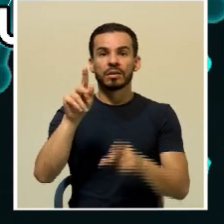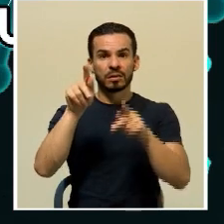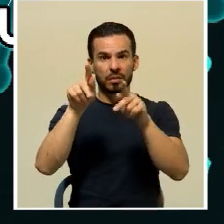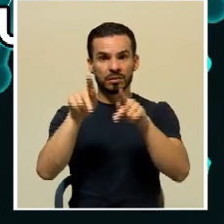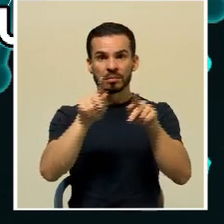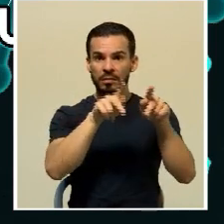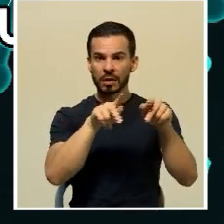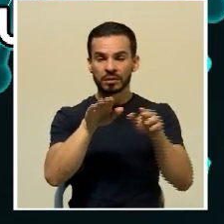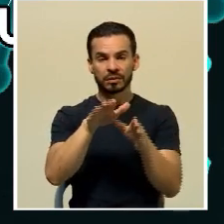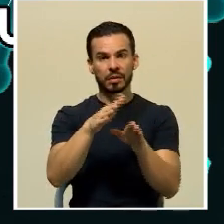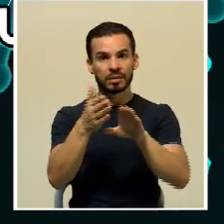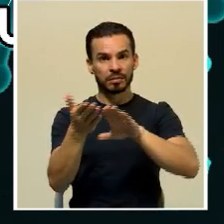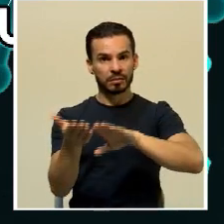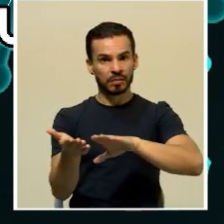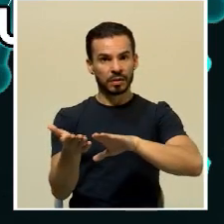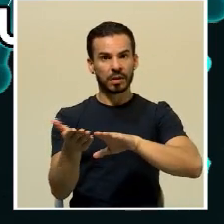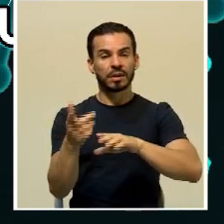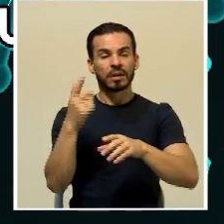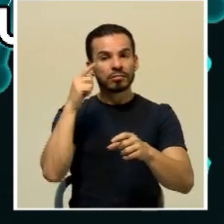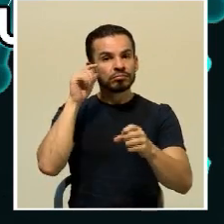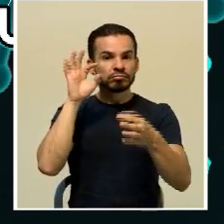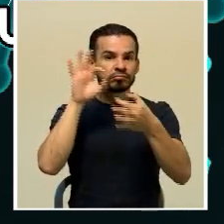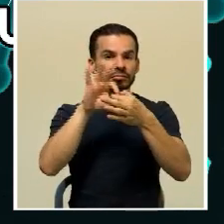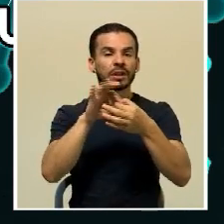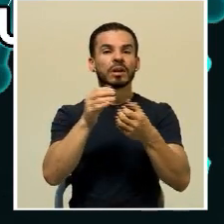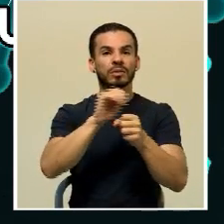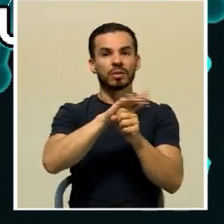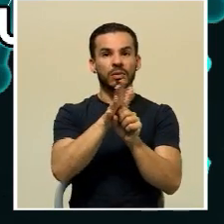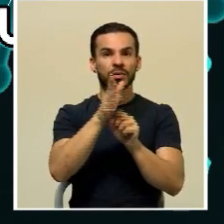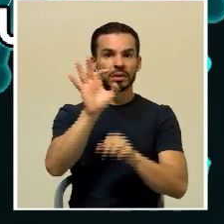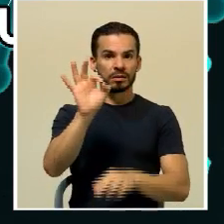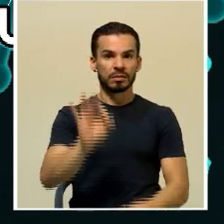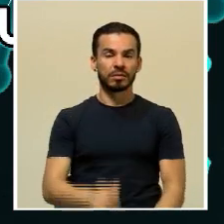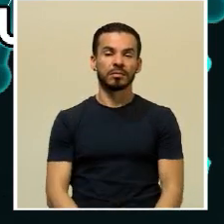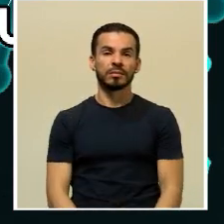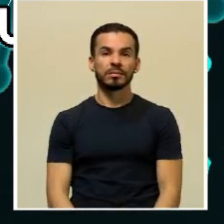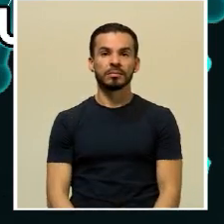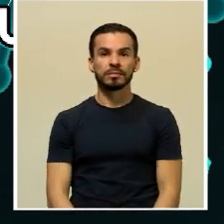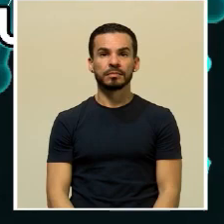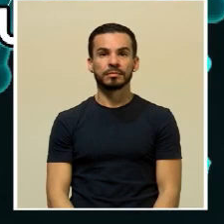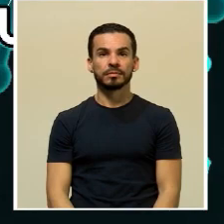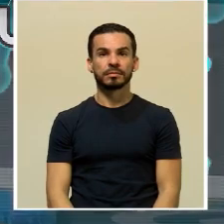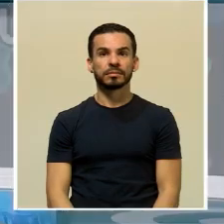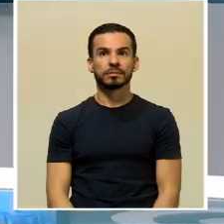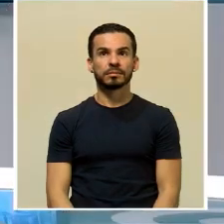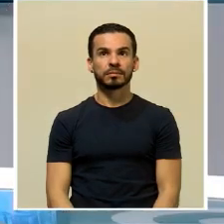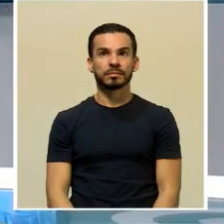personas fallecidas a causa del COVID-19.